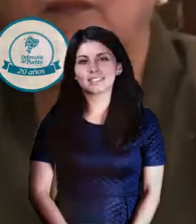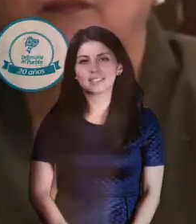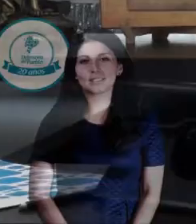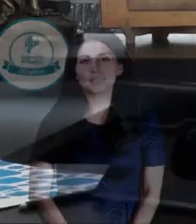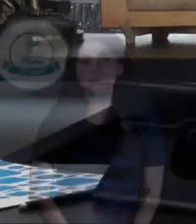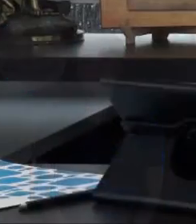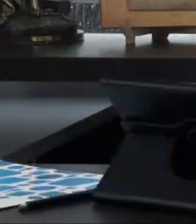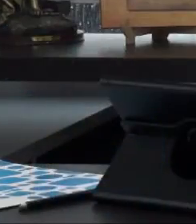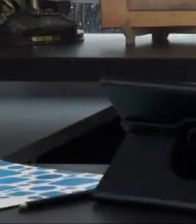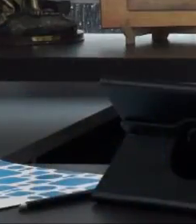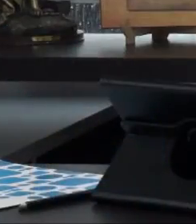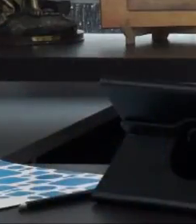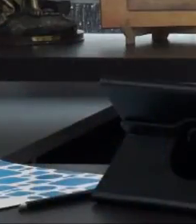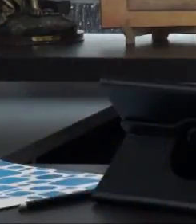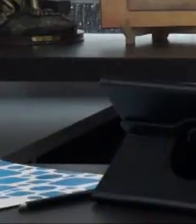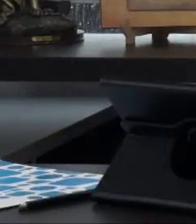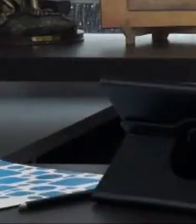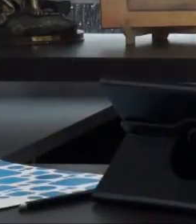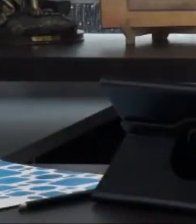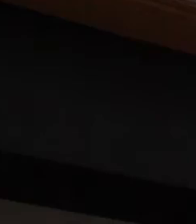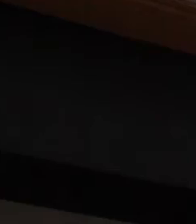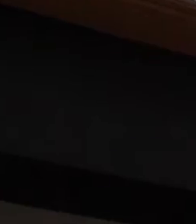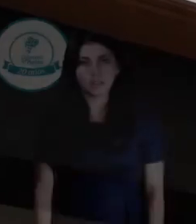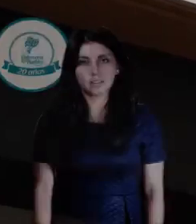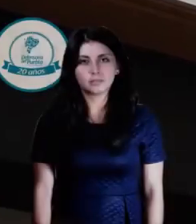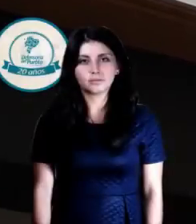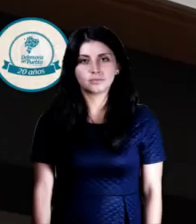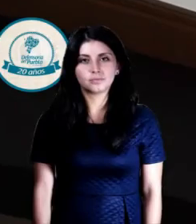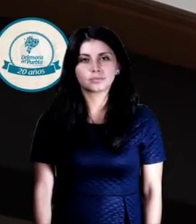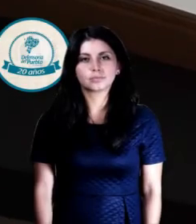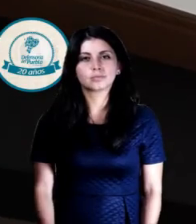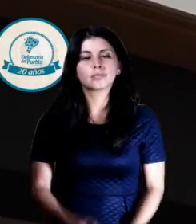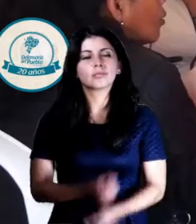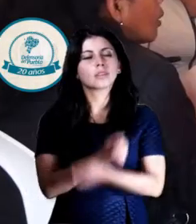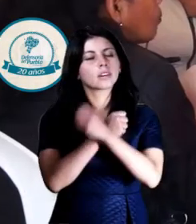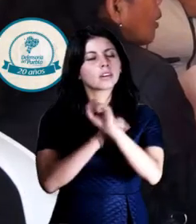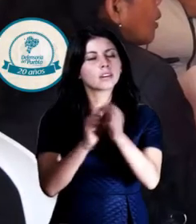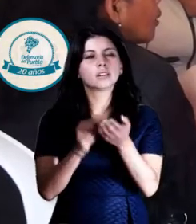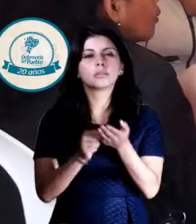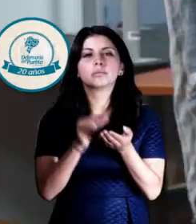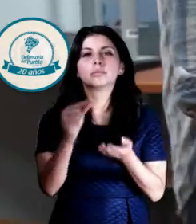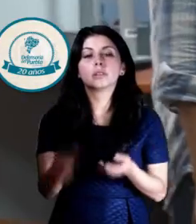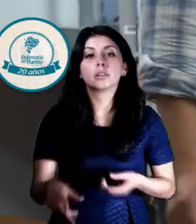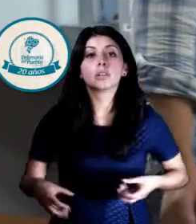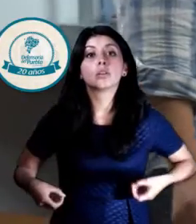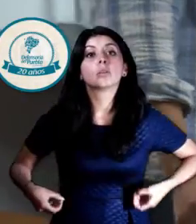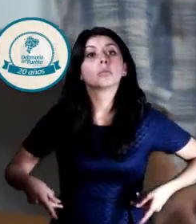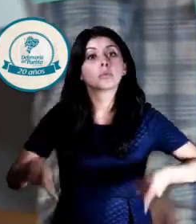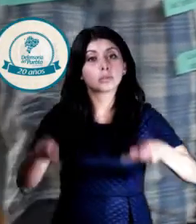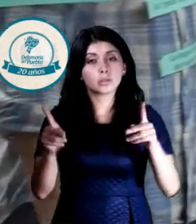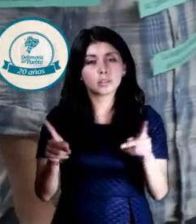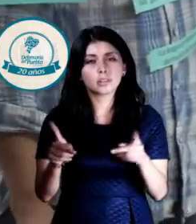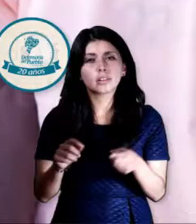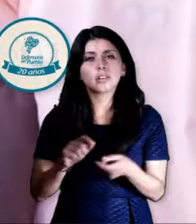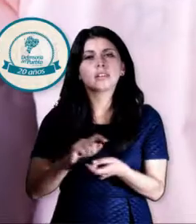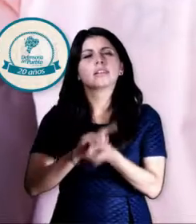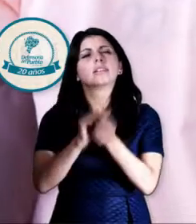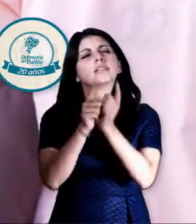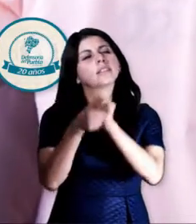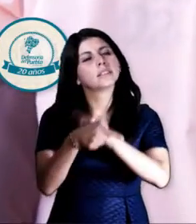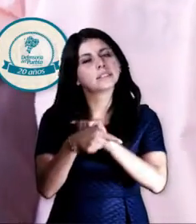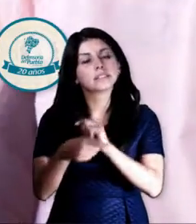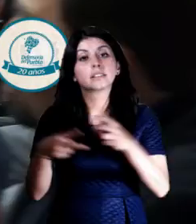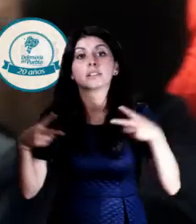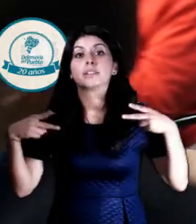pacífica de los conflictos bajo un enfoque de derechos. Trabajar en la Defensoría del Pueblo es una oportunidad para transformar